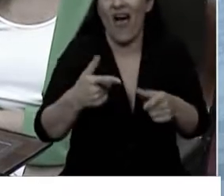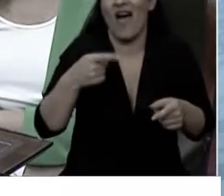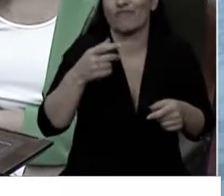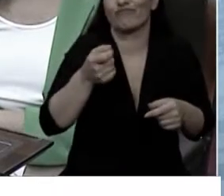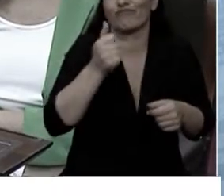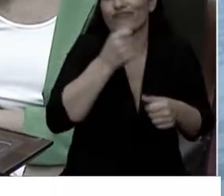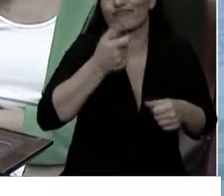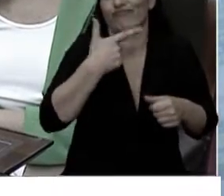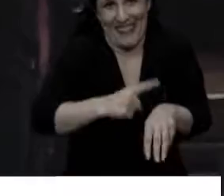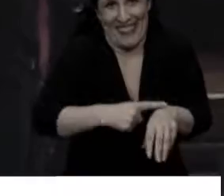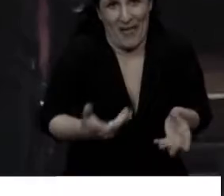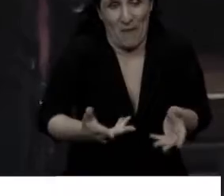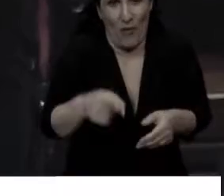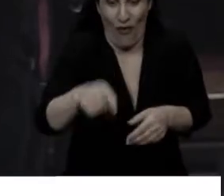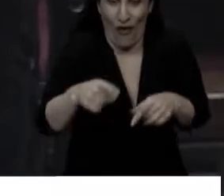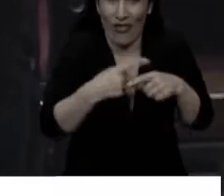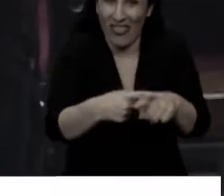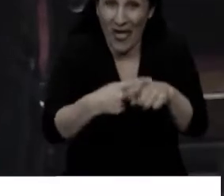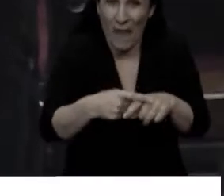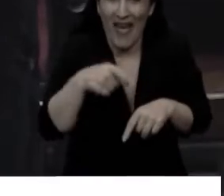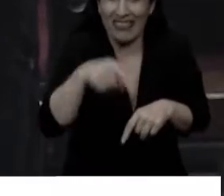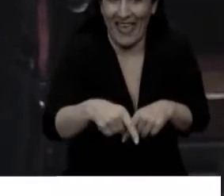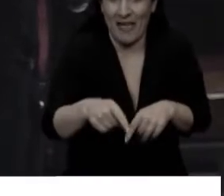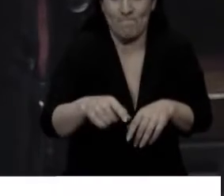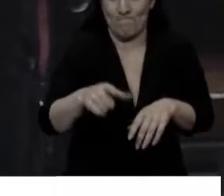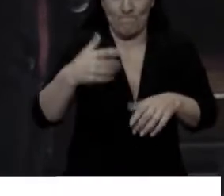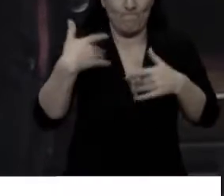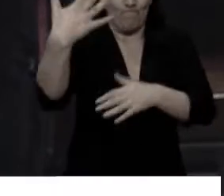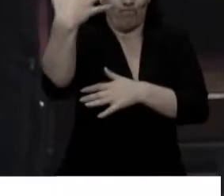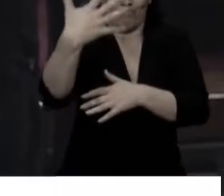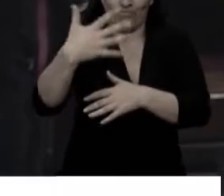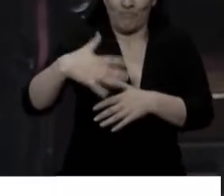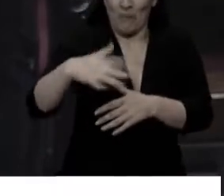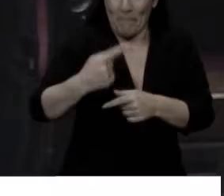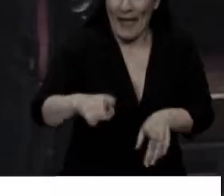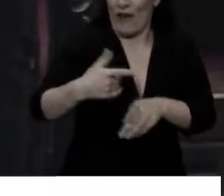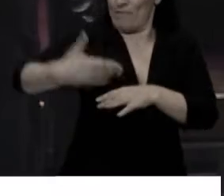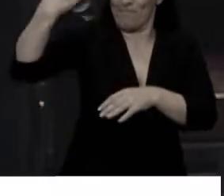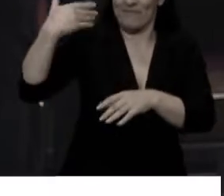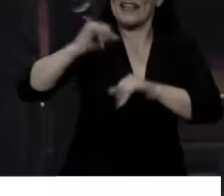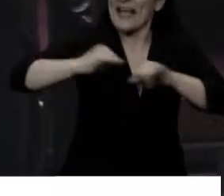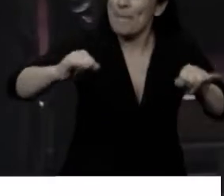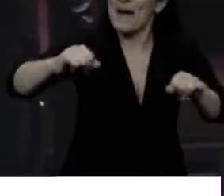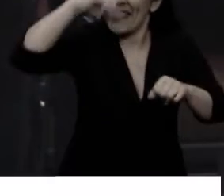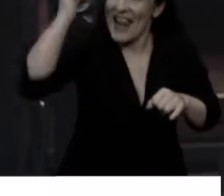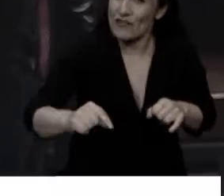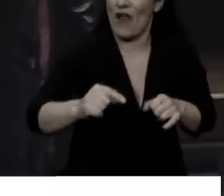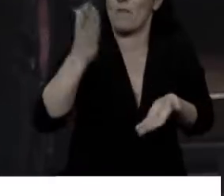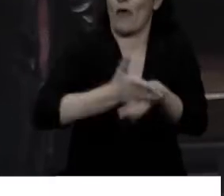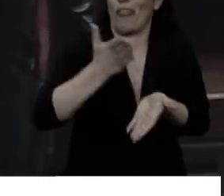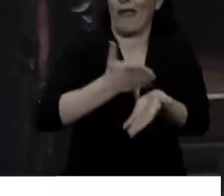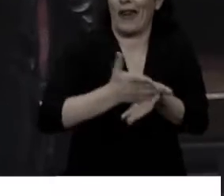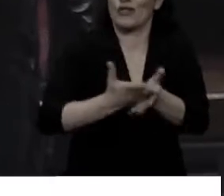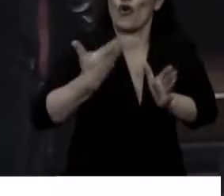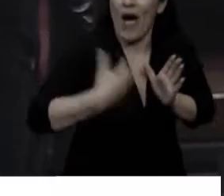eficaces su acceso. Este debate ha sido puesto sobre la mesa hace muchísimo tiempo por la campaña nacional por el derecho